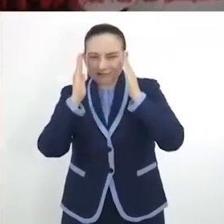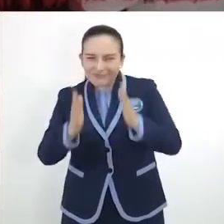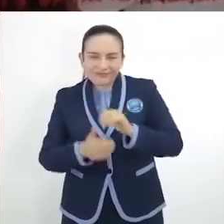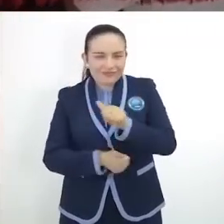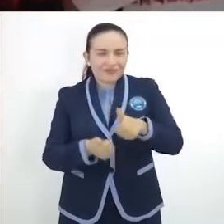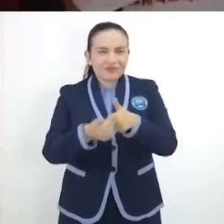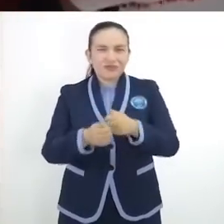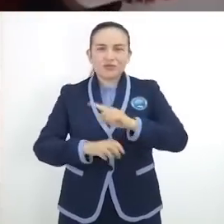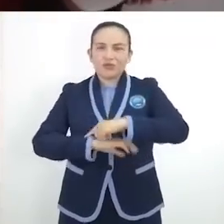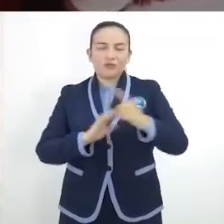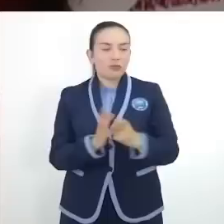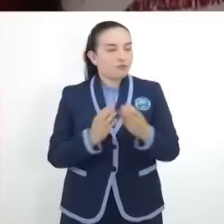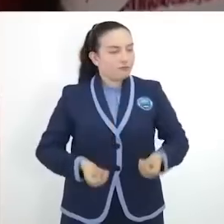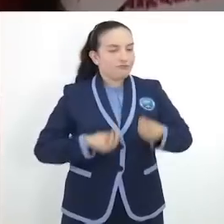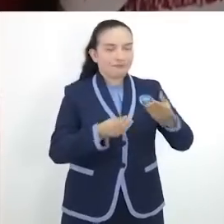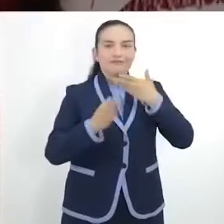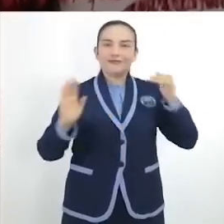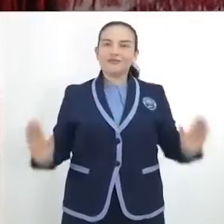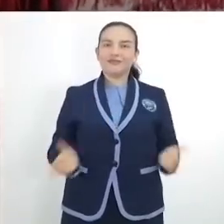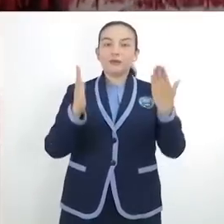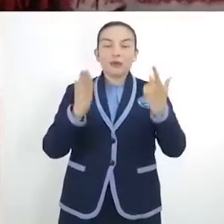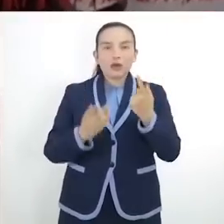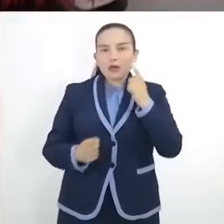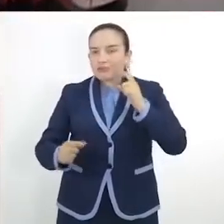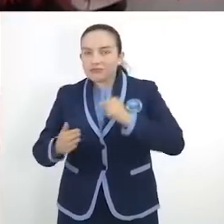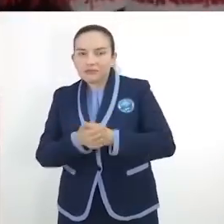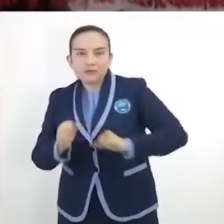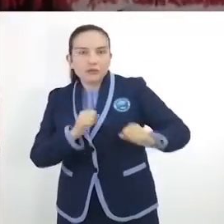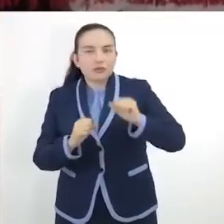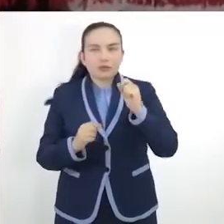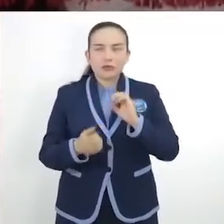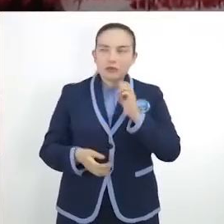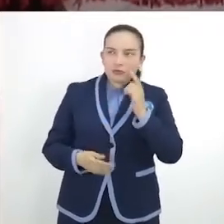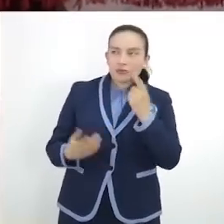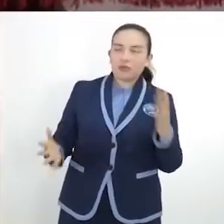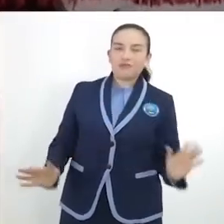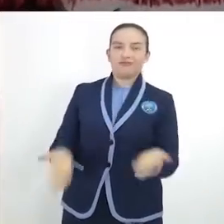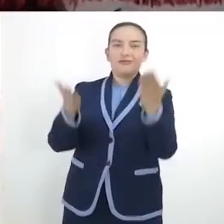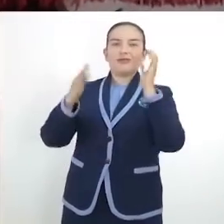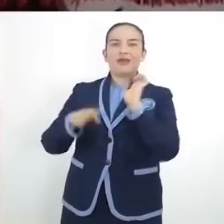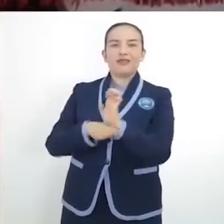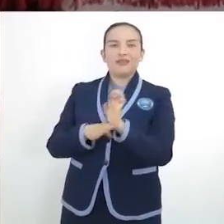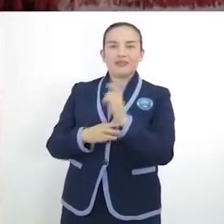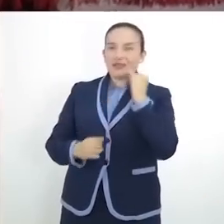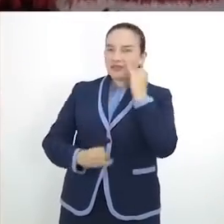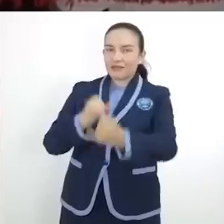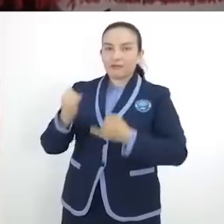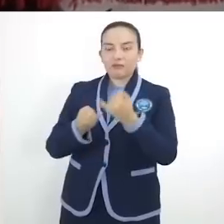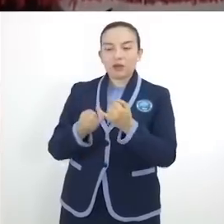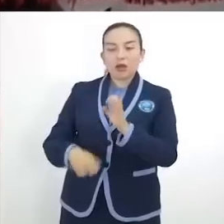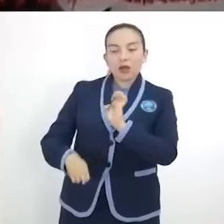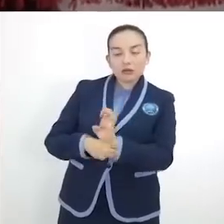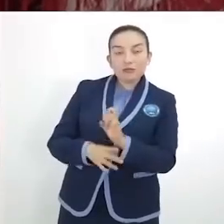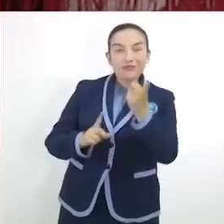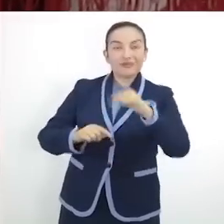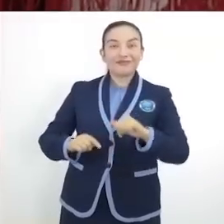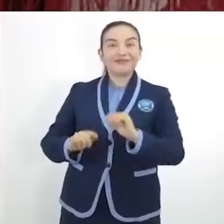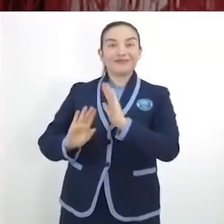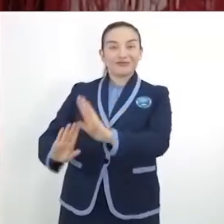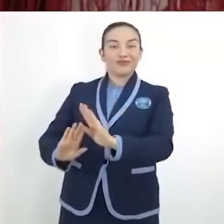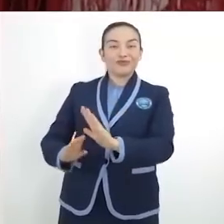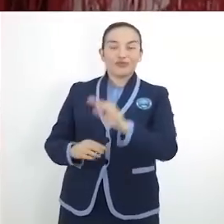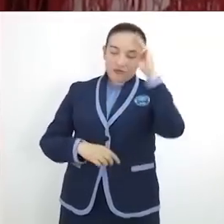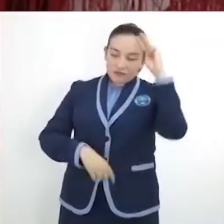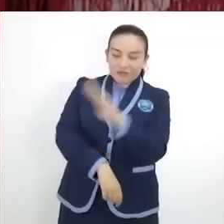dedicación han dado lo mejor de sí en busca de elevar la imagen de la unidad, la institución y el beneficio a